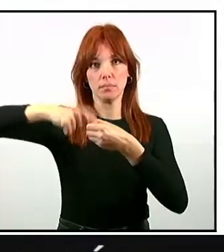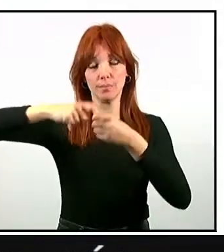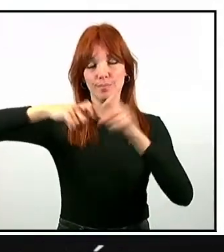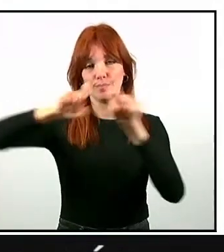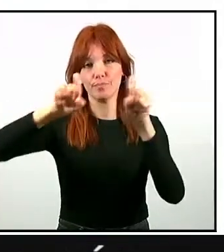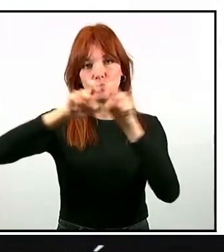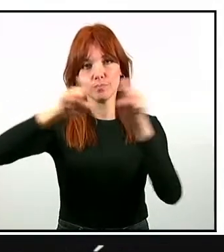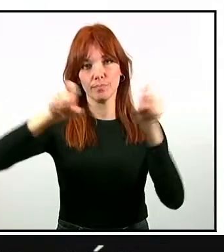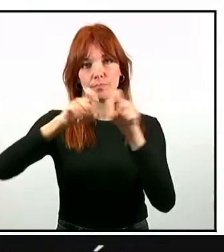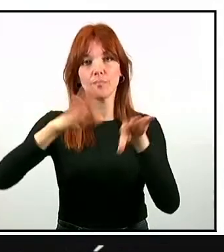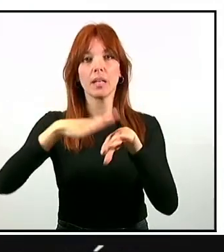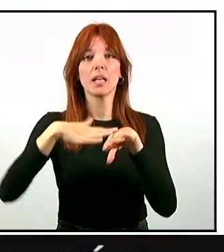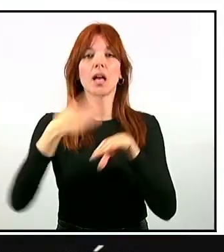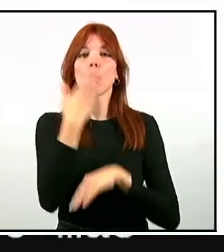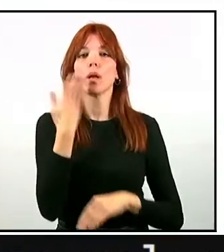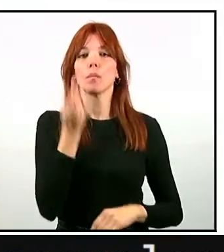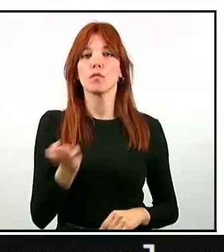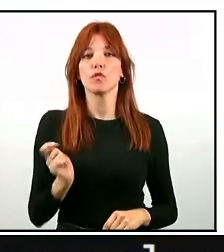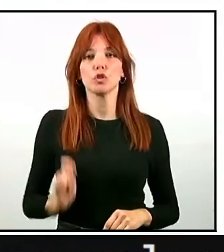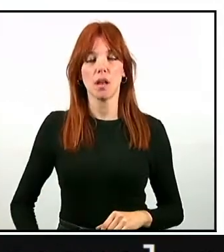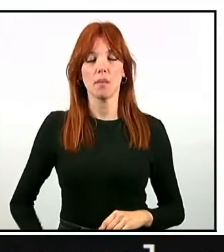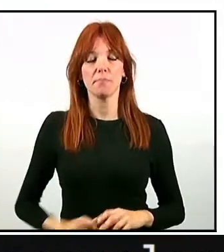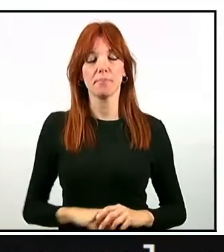de estas escuelas profesionales.